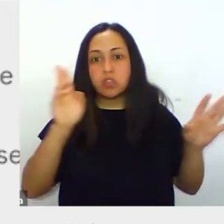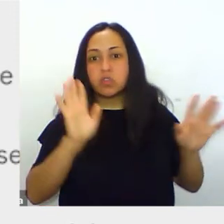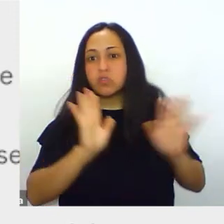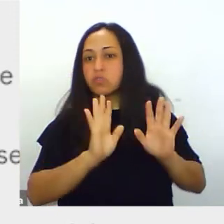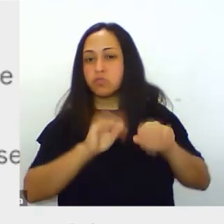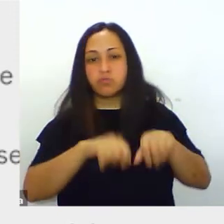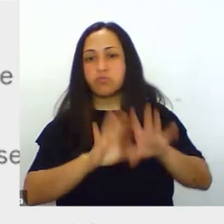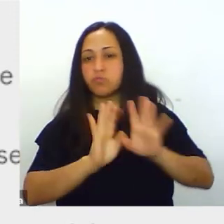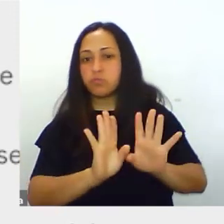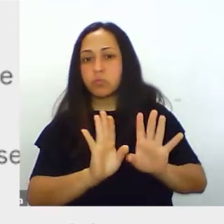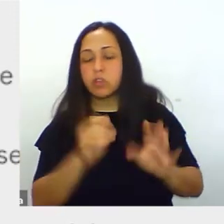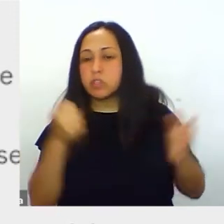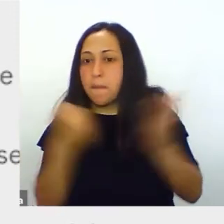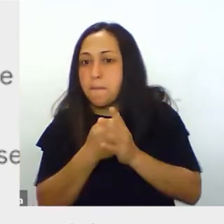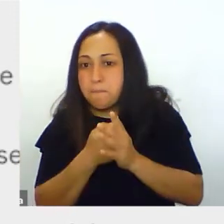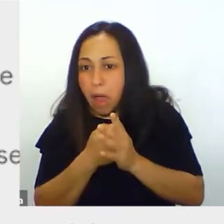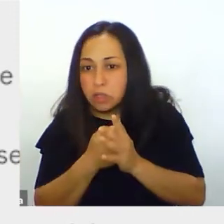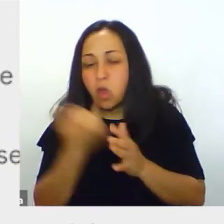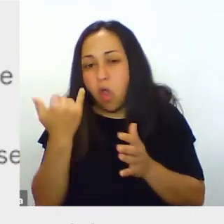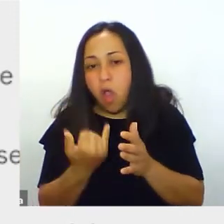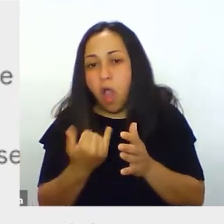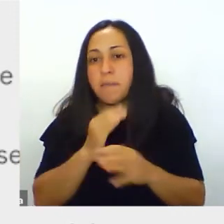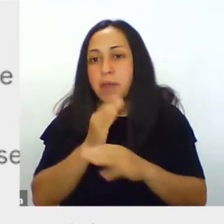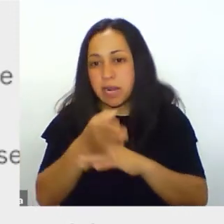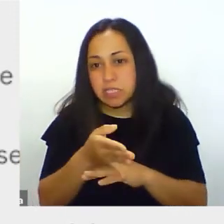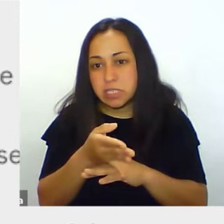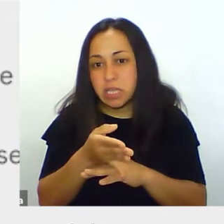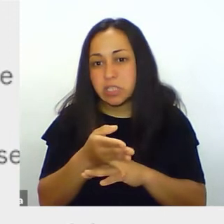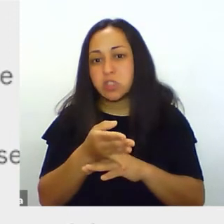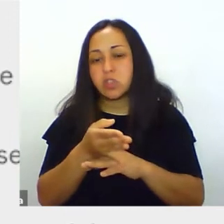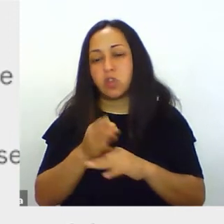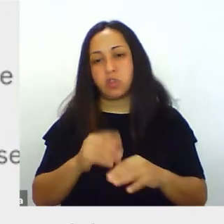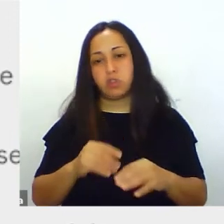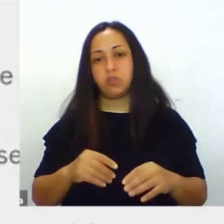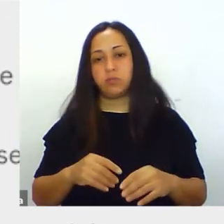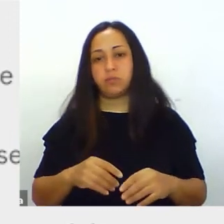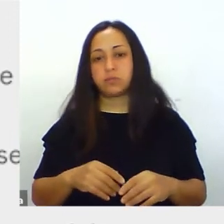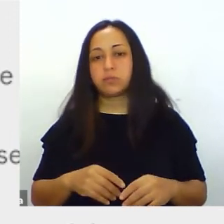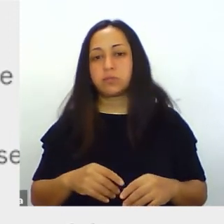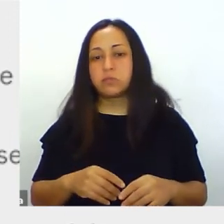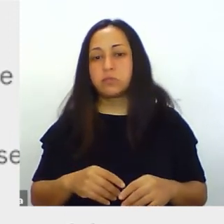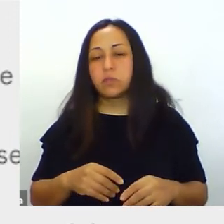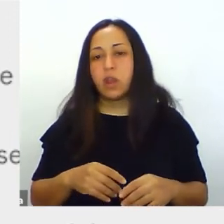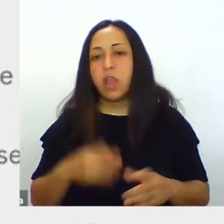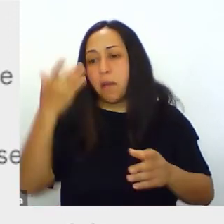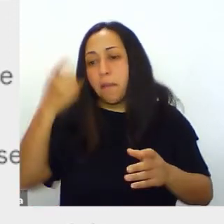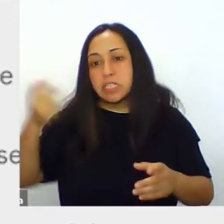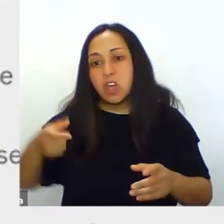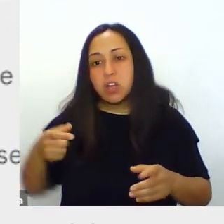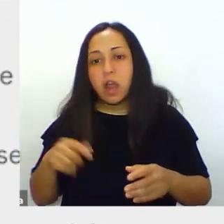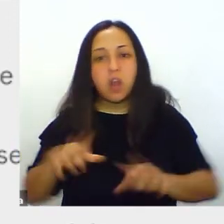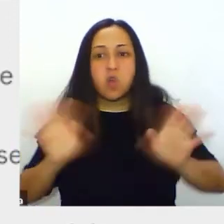notar también que tiene un impacto muy grande en términos del acceso de las personas a redes sociales. O sea, las personas dejan de utilizar estas